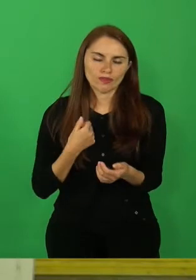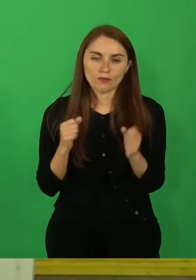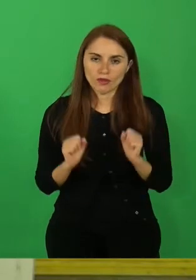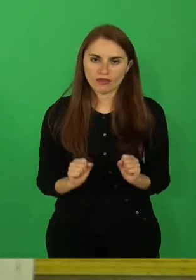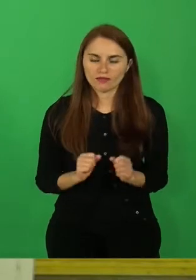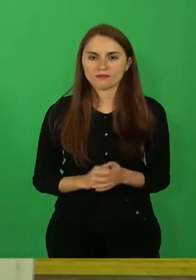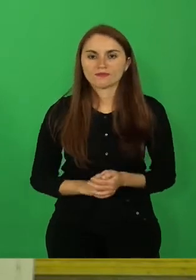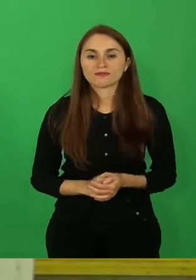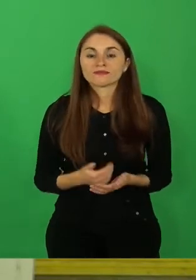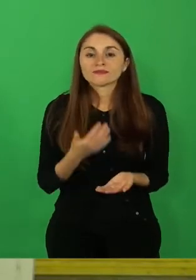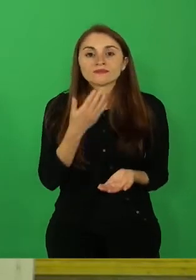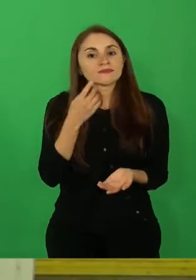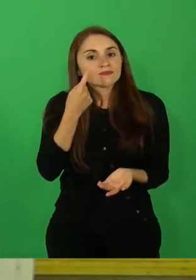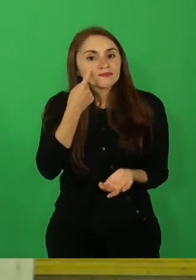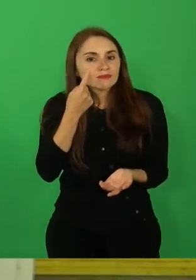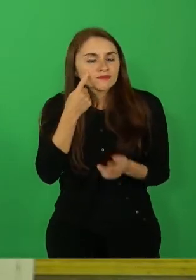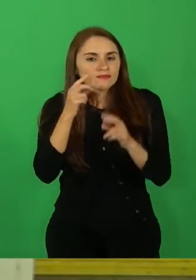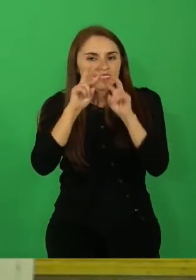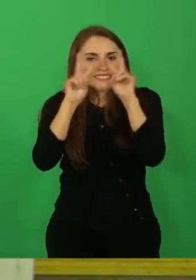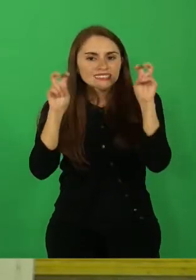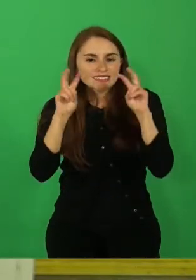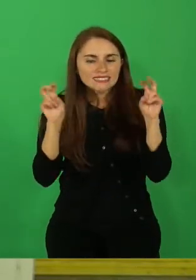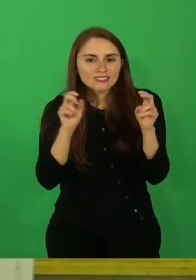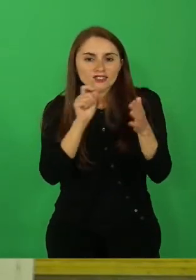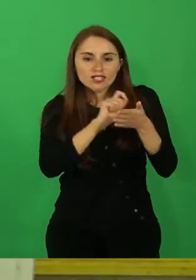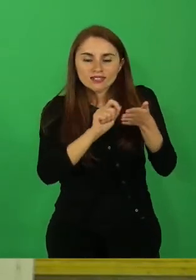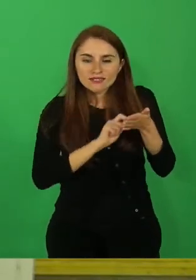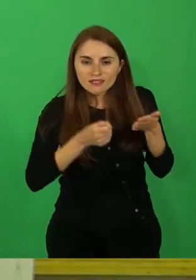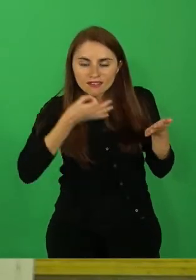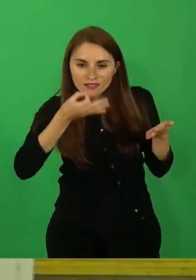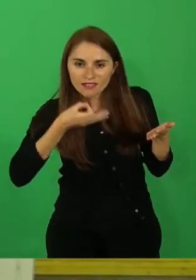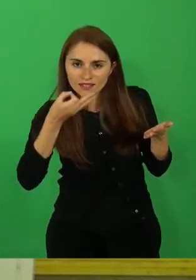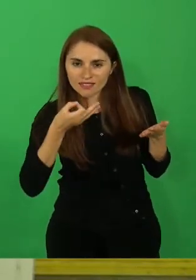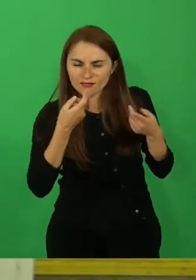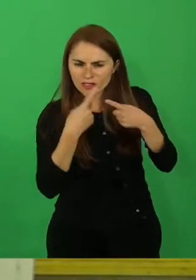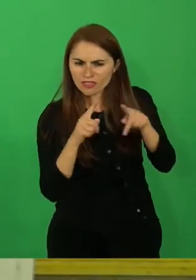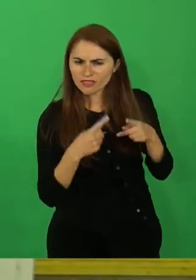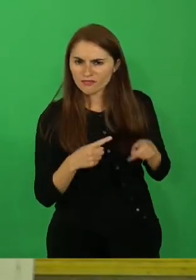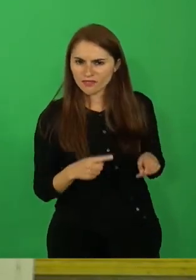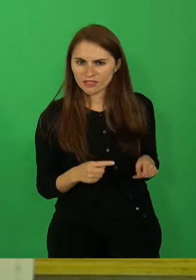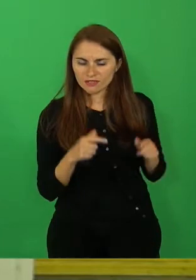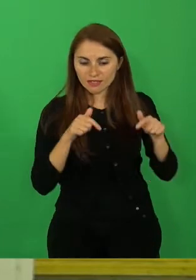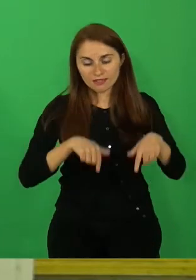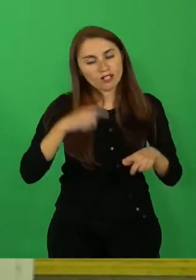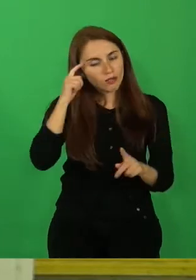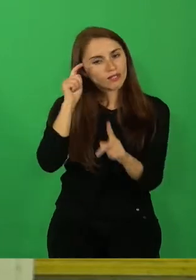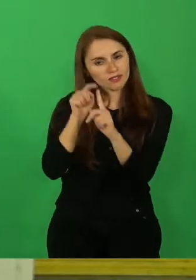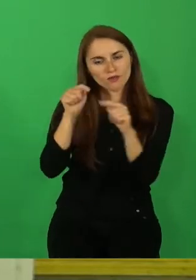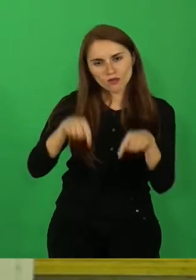Vamos a conocer los tipos de textos narrativos ahora, que en eso se centra el objetivo de nuestra clase.